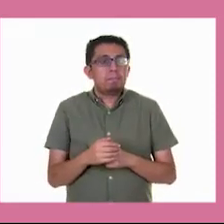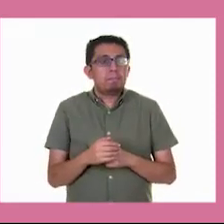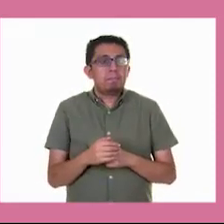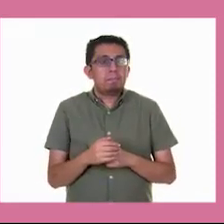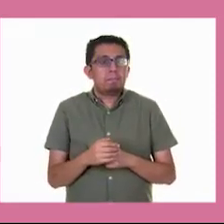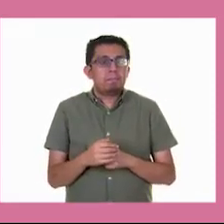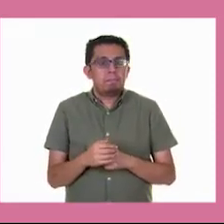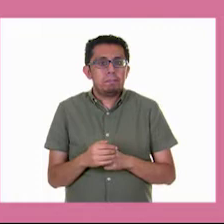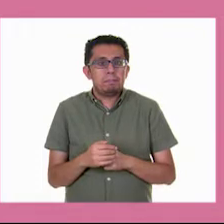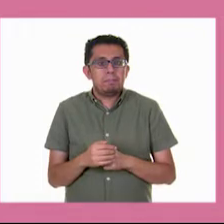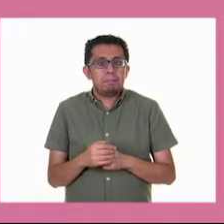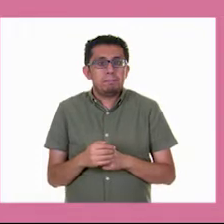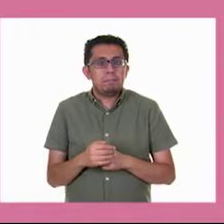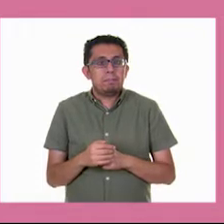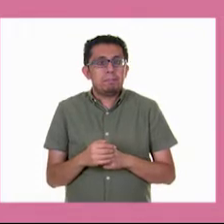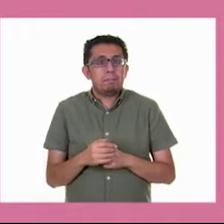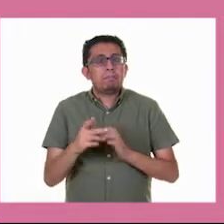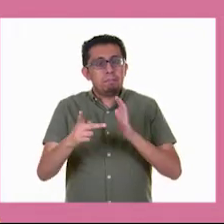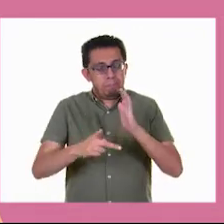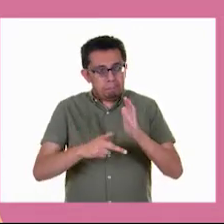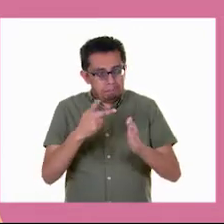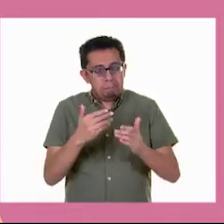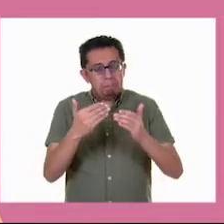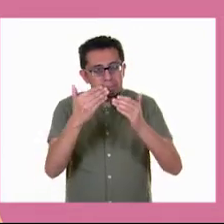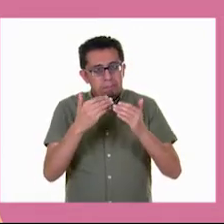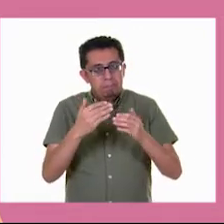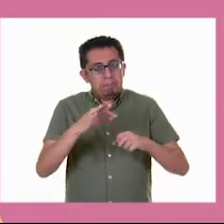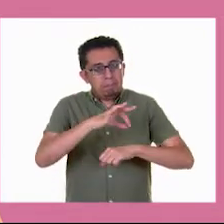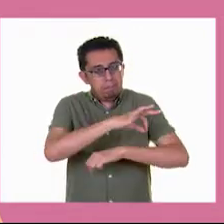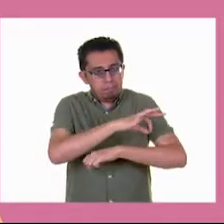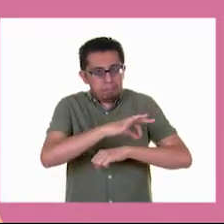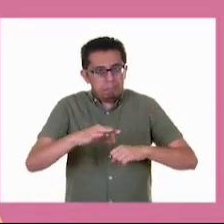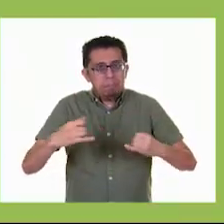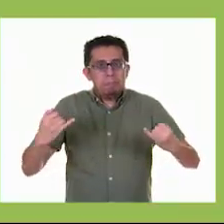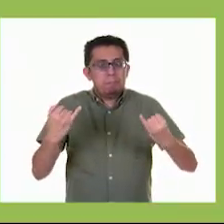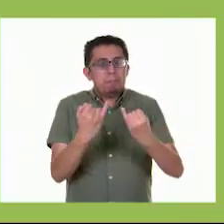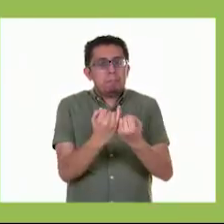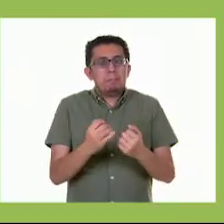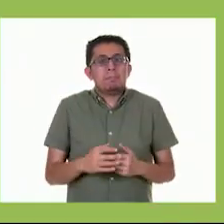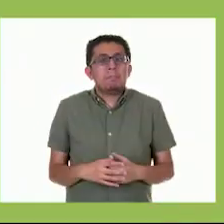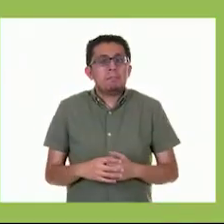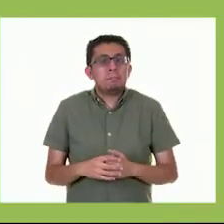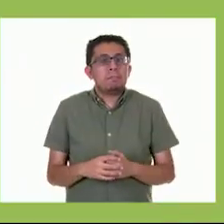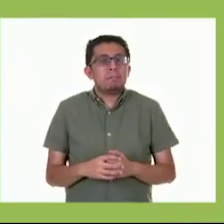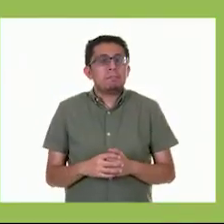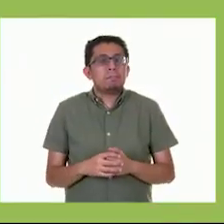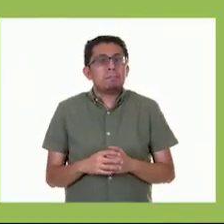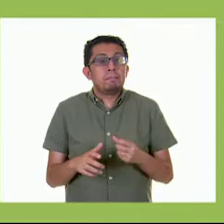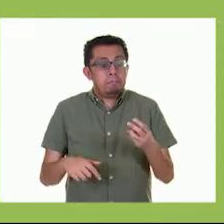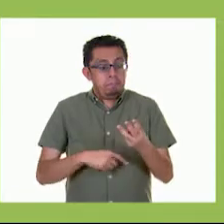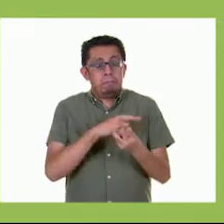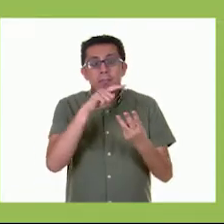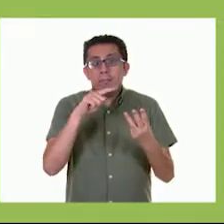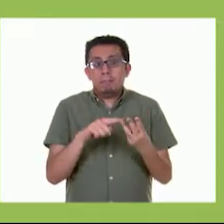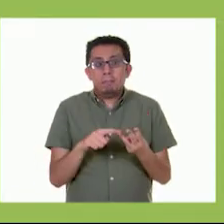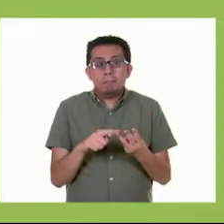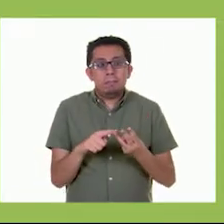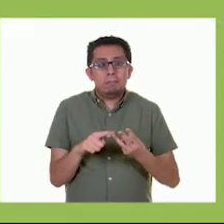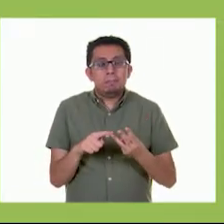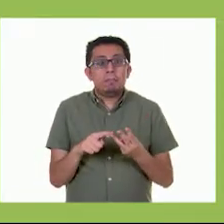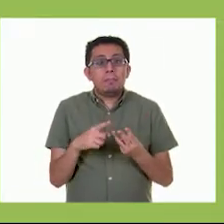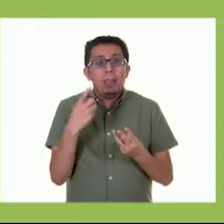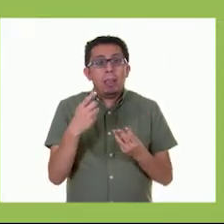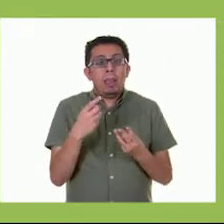hacia arriba. Repite el paso anterior del otro lado de la playera. 3. Traza la